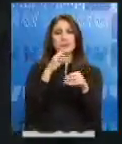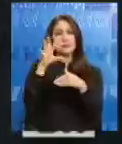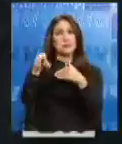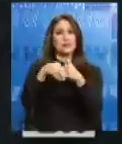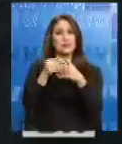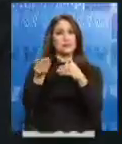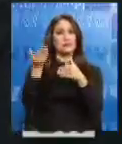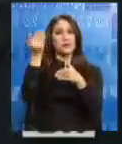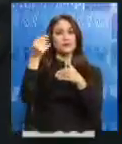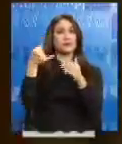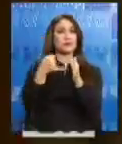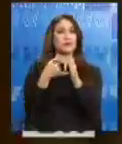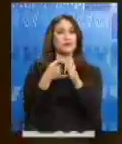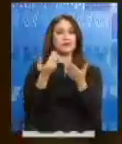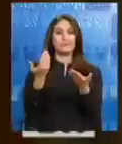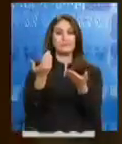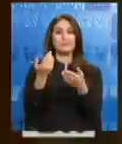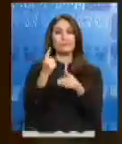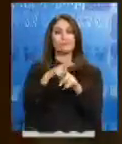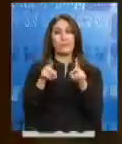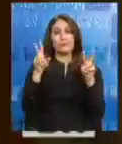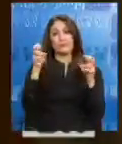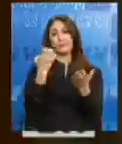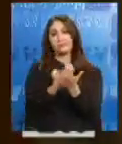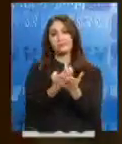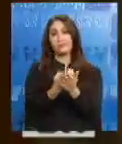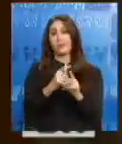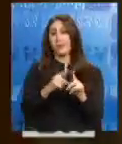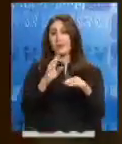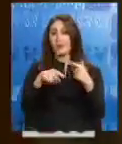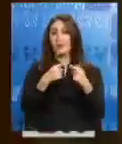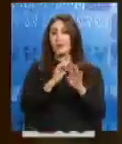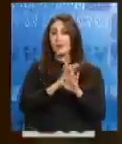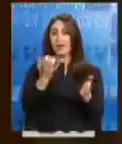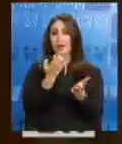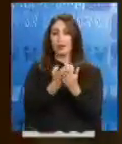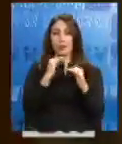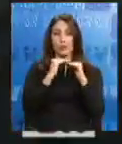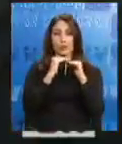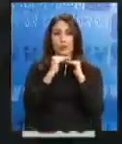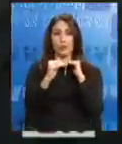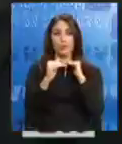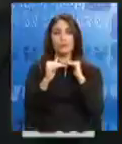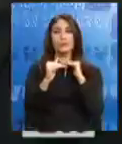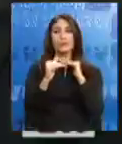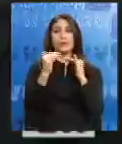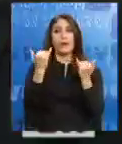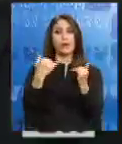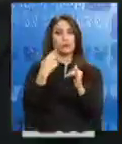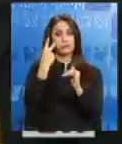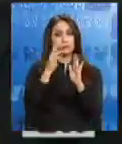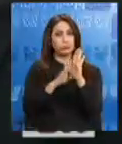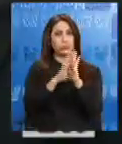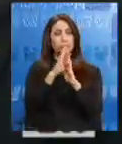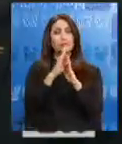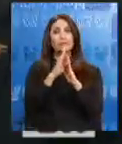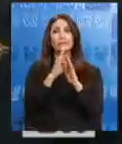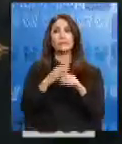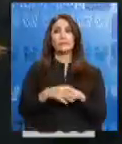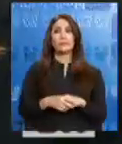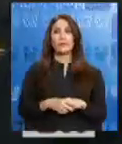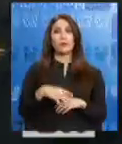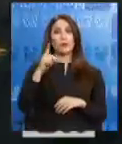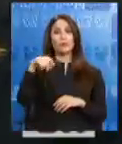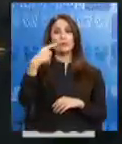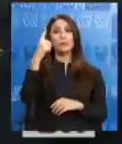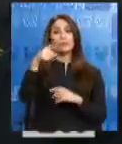poco mayor. Así es la lógica financiera. Pero una vez estabilizada la economía en crecimiento, como ya lo estamos viendo, el próximo